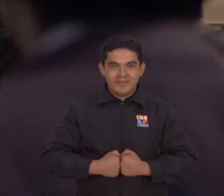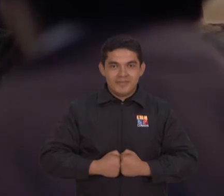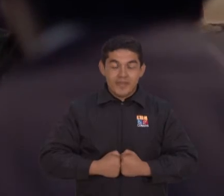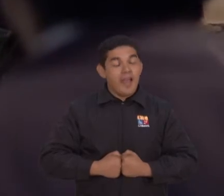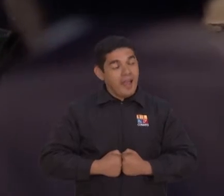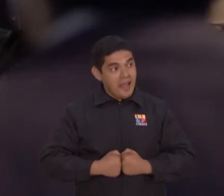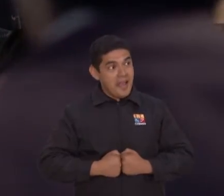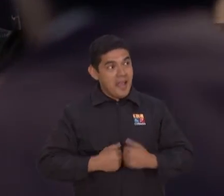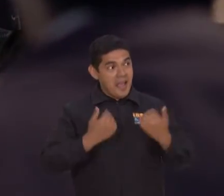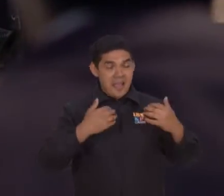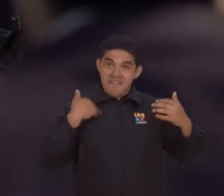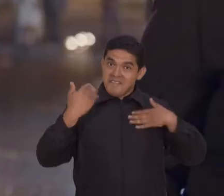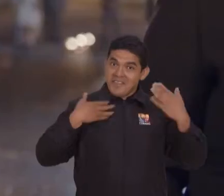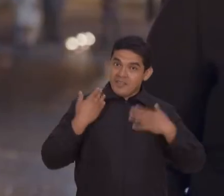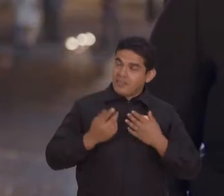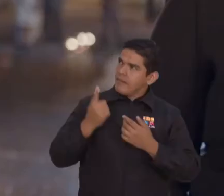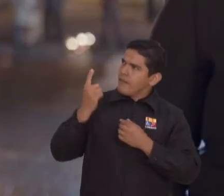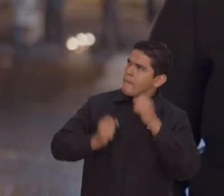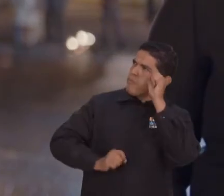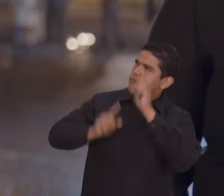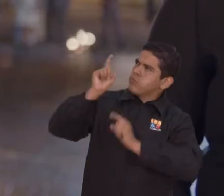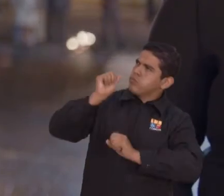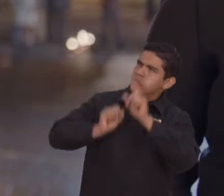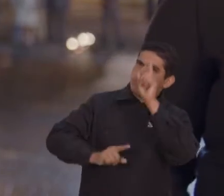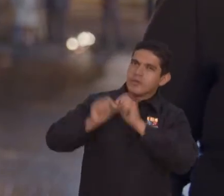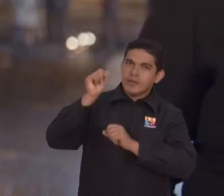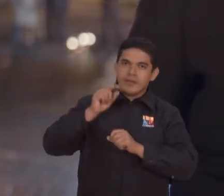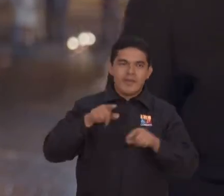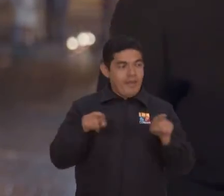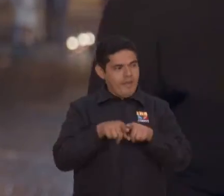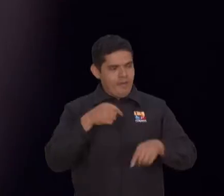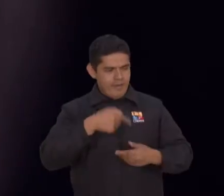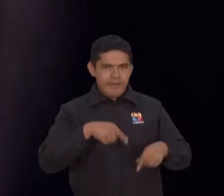Parece que ahí sí se divierten, ¿no? Ay, acá también.